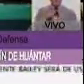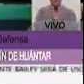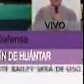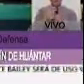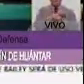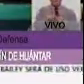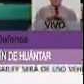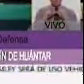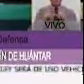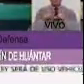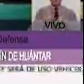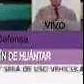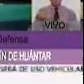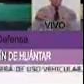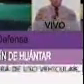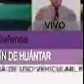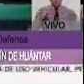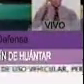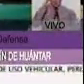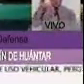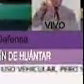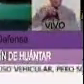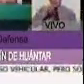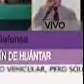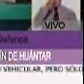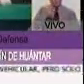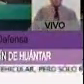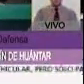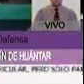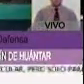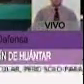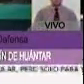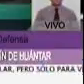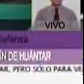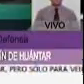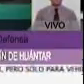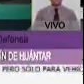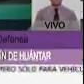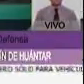defensa permanente de los comandos de Chavín de Huántar.